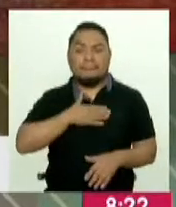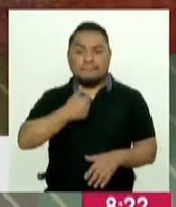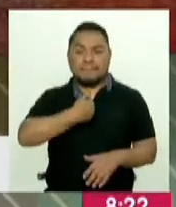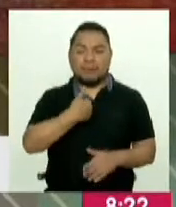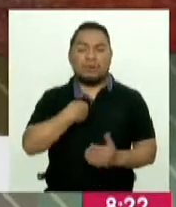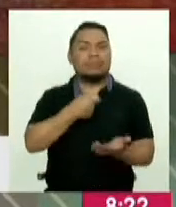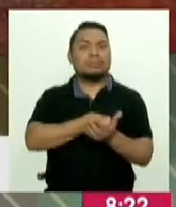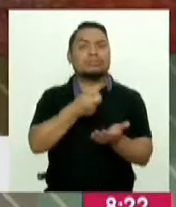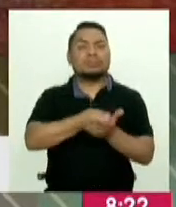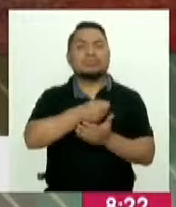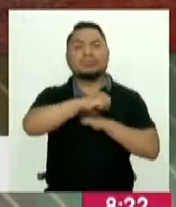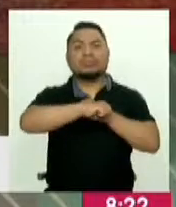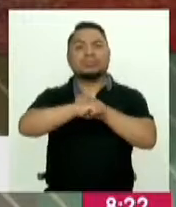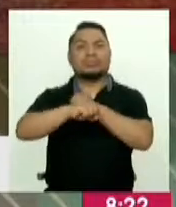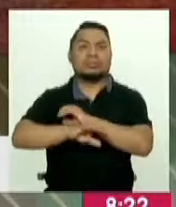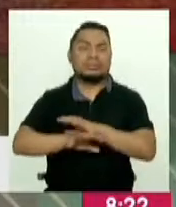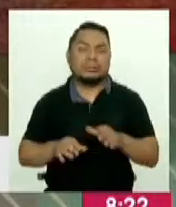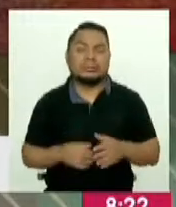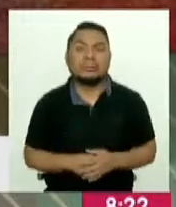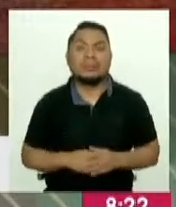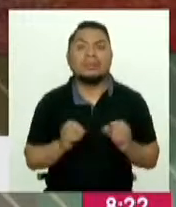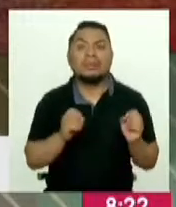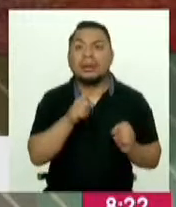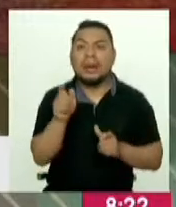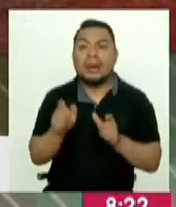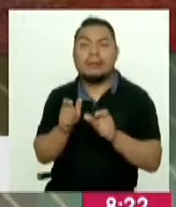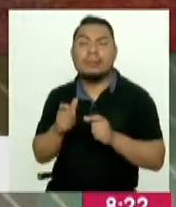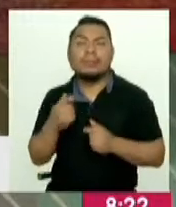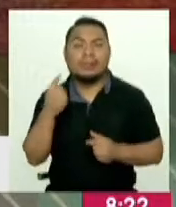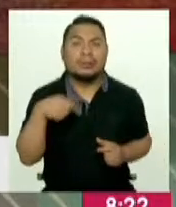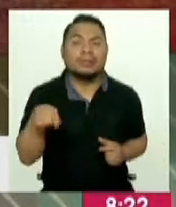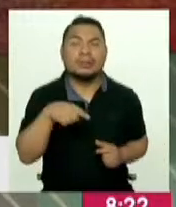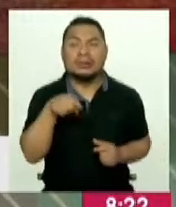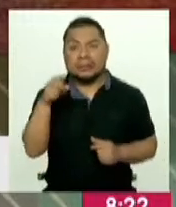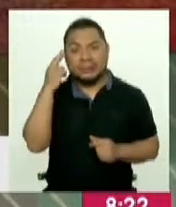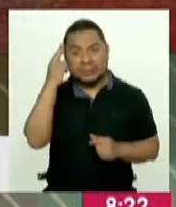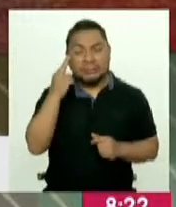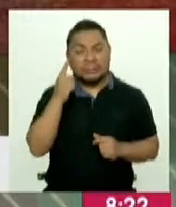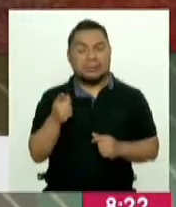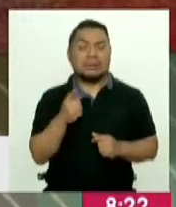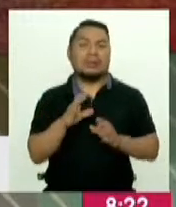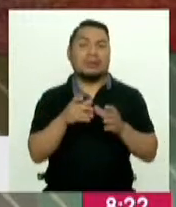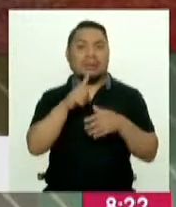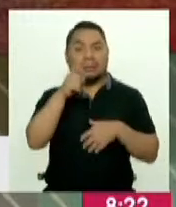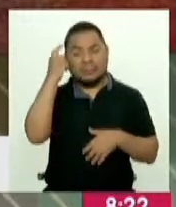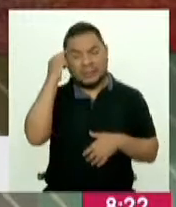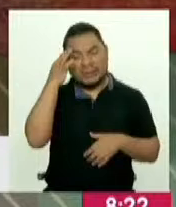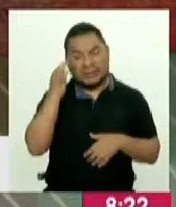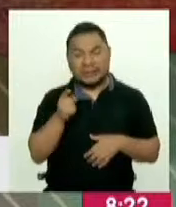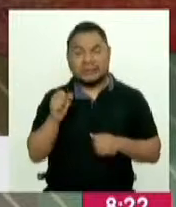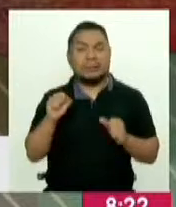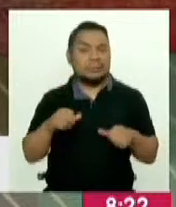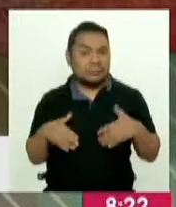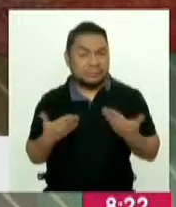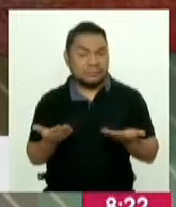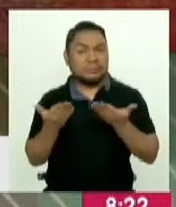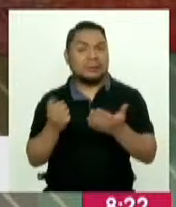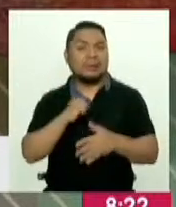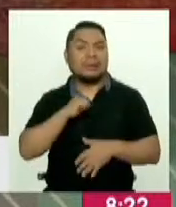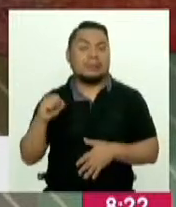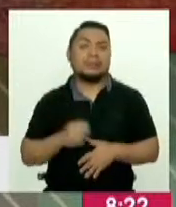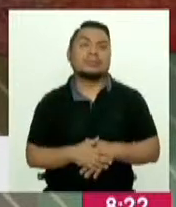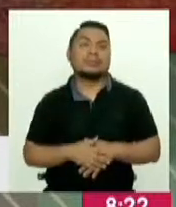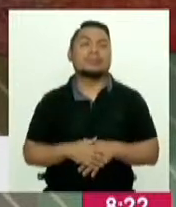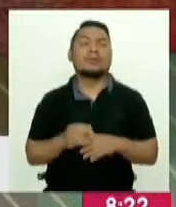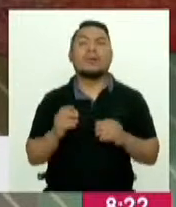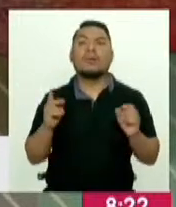¿no? O son gente mediática que por esa razón el partido considera que tiene posibilidades de ganar una elección,